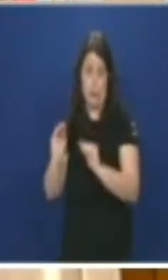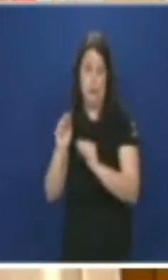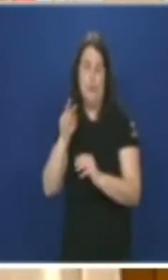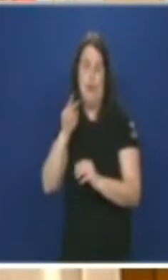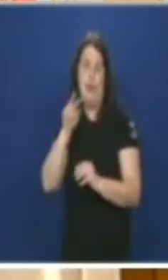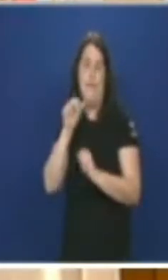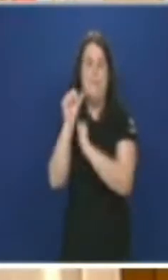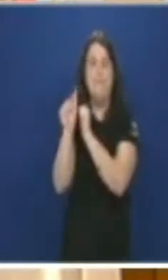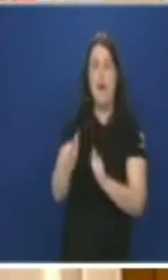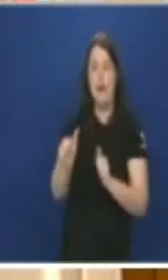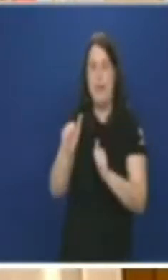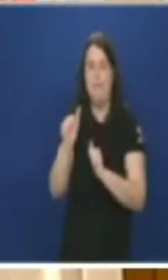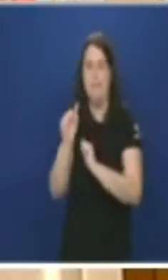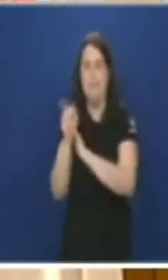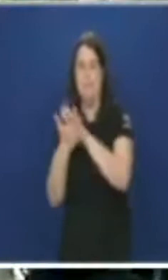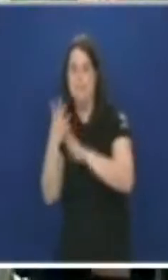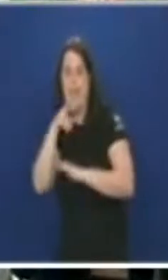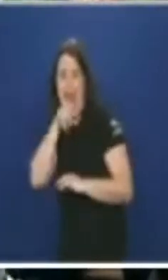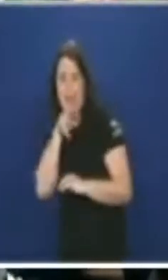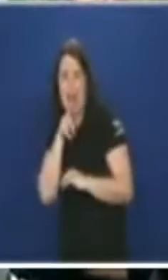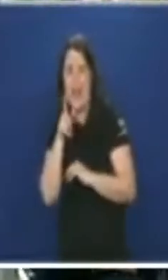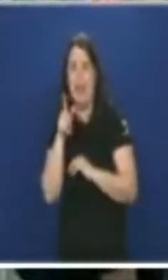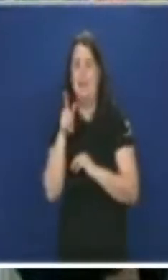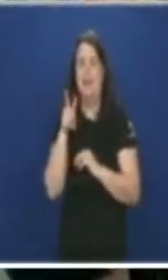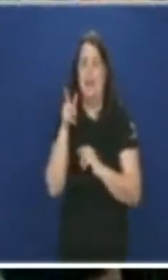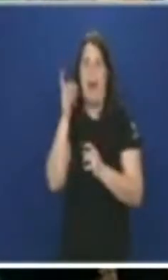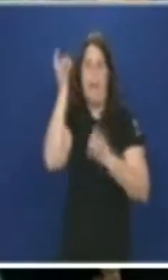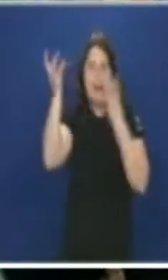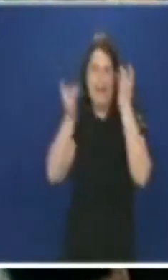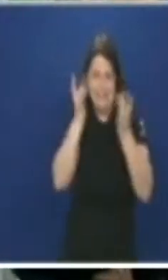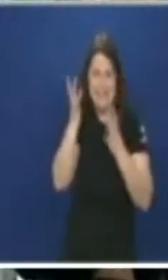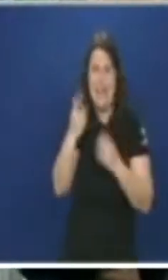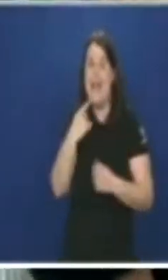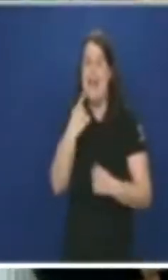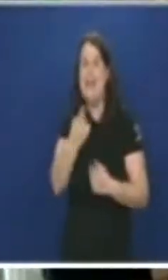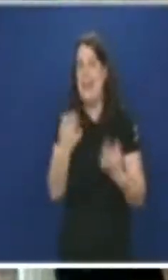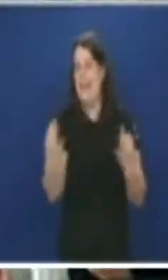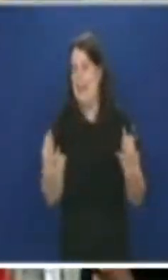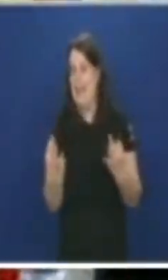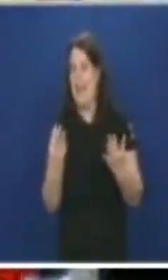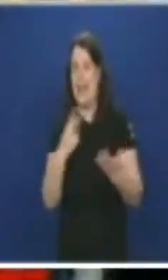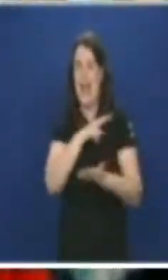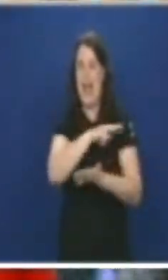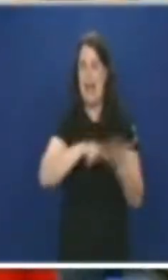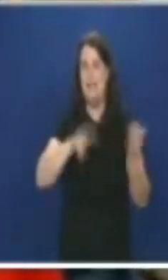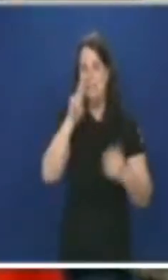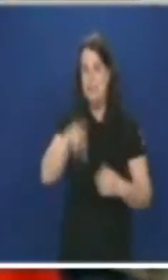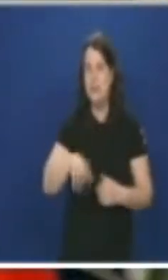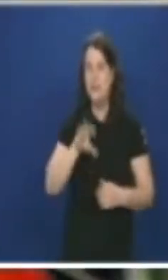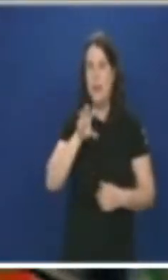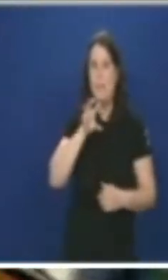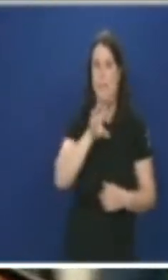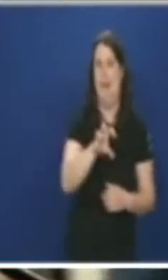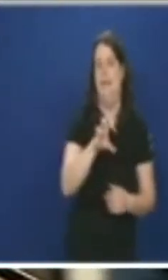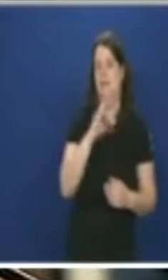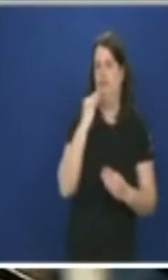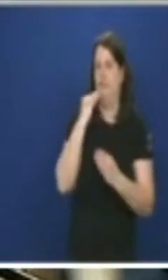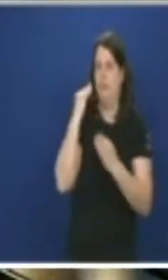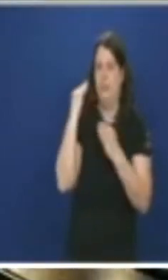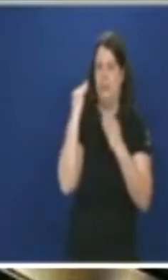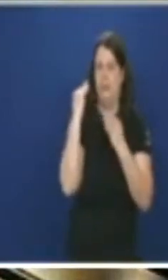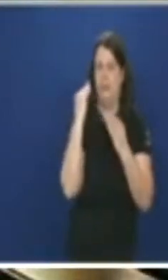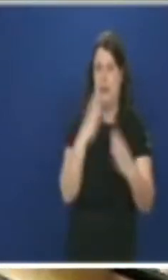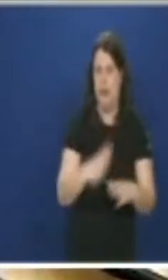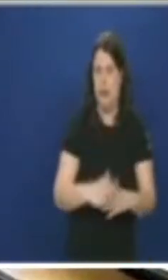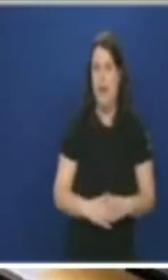real acudindo á fantasía, decía: Galicia é un país histórico